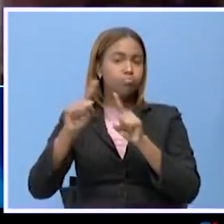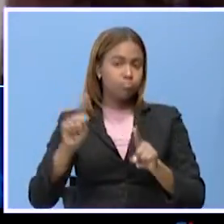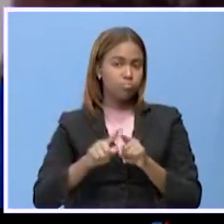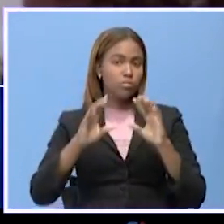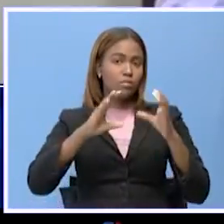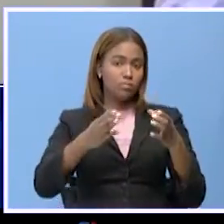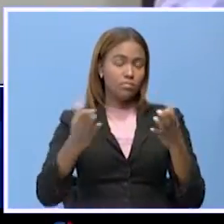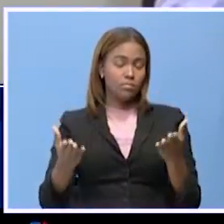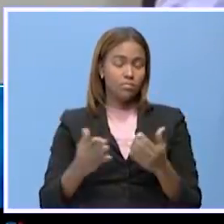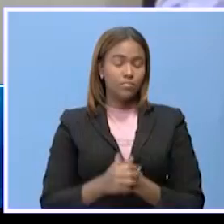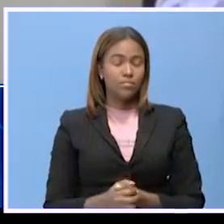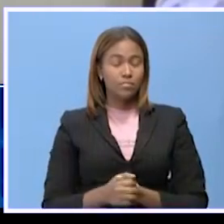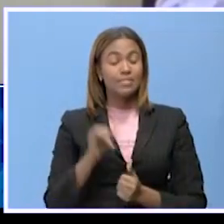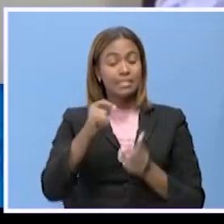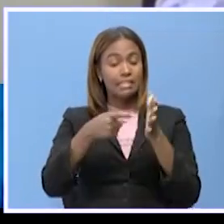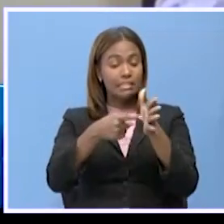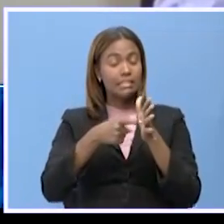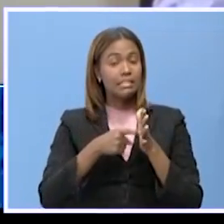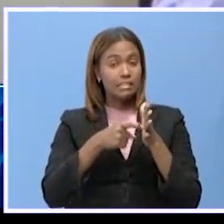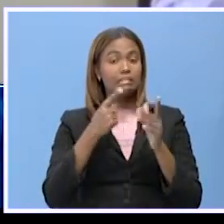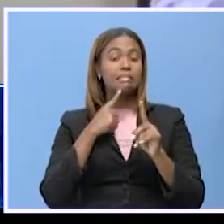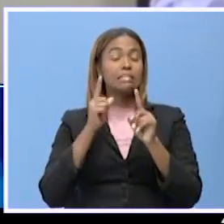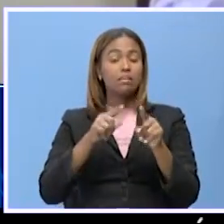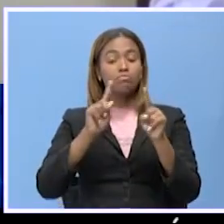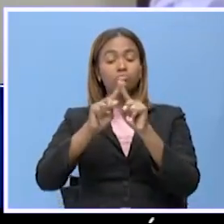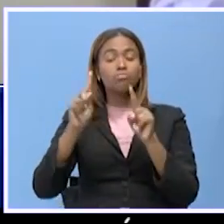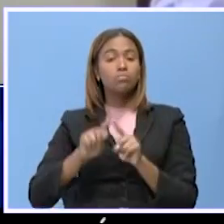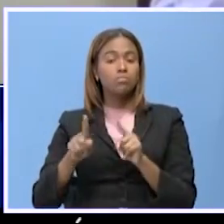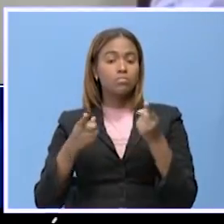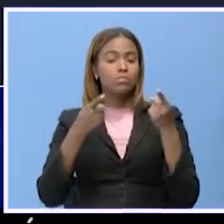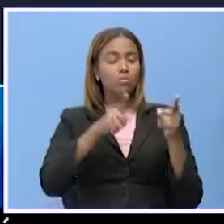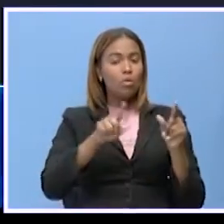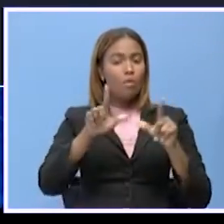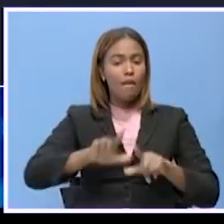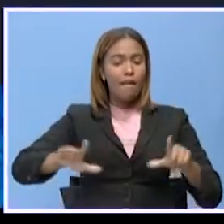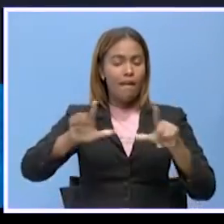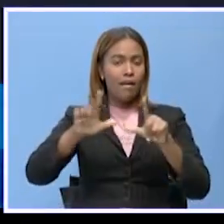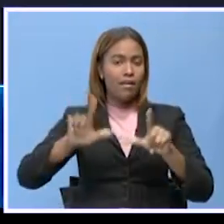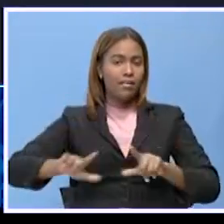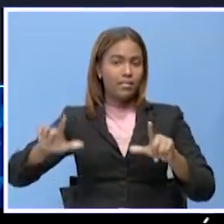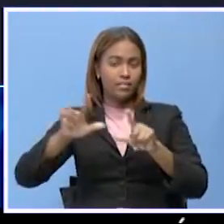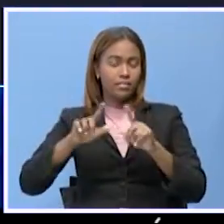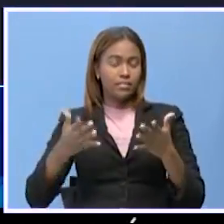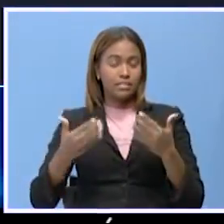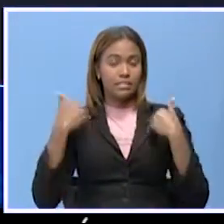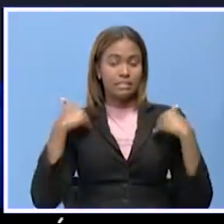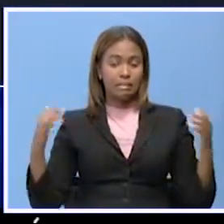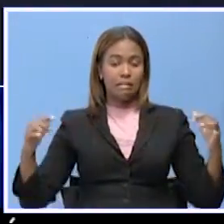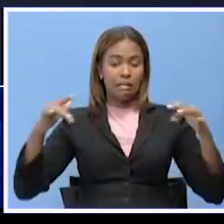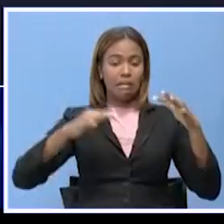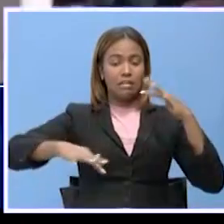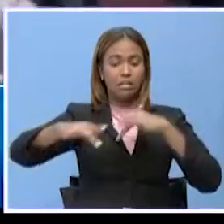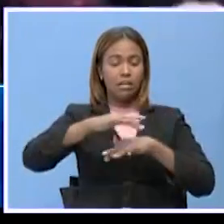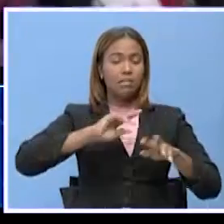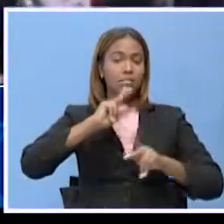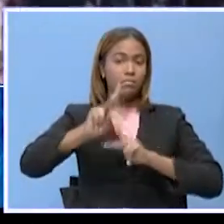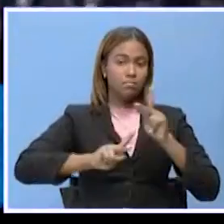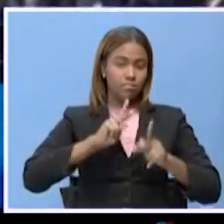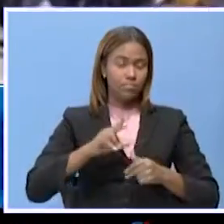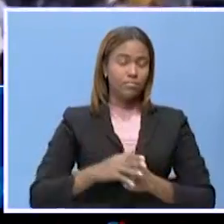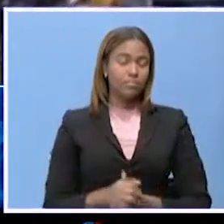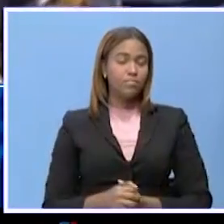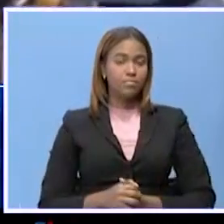comerciales. Una exigencia de los distintos lugares que aglomeran personas.